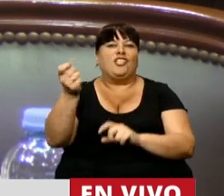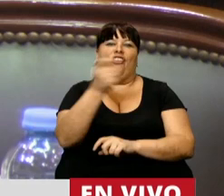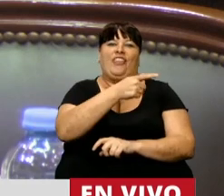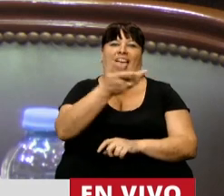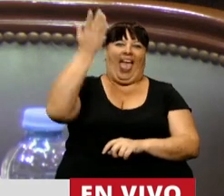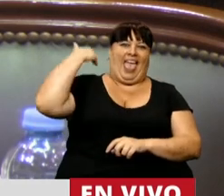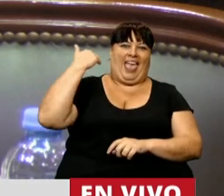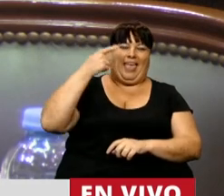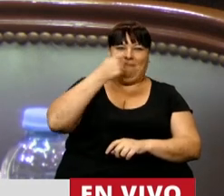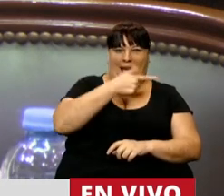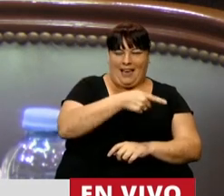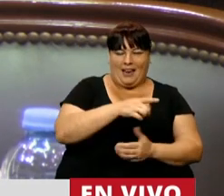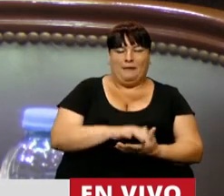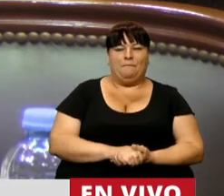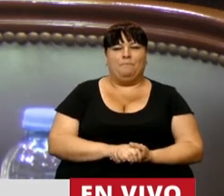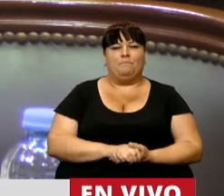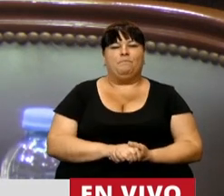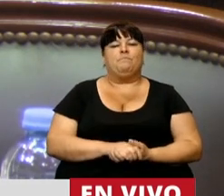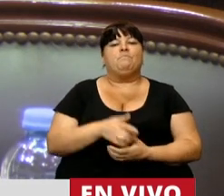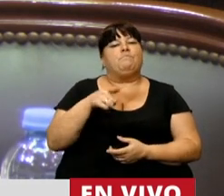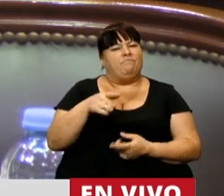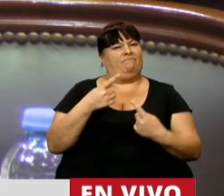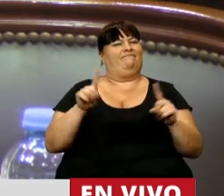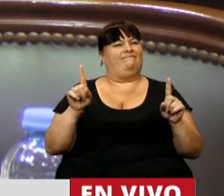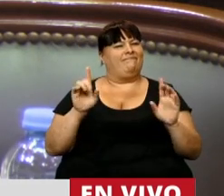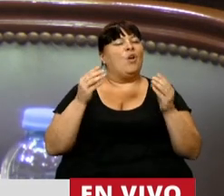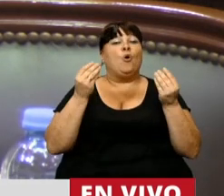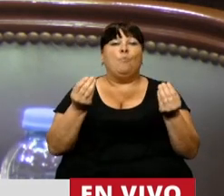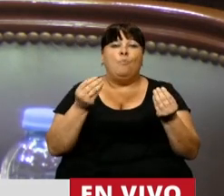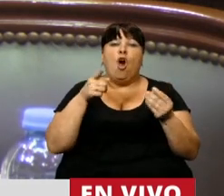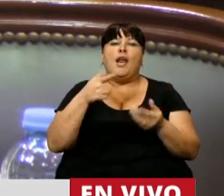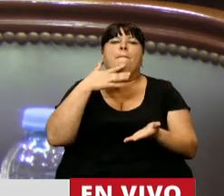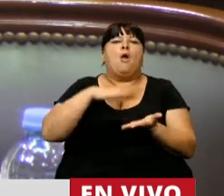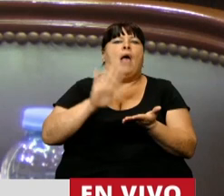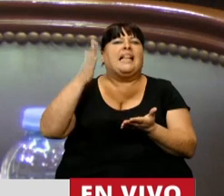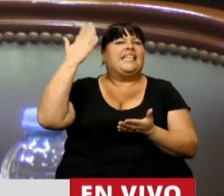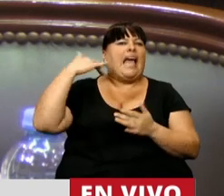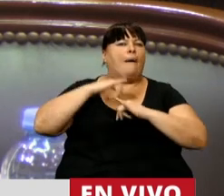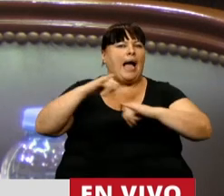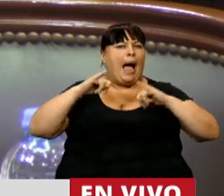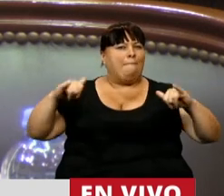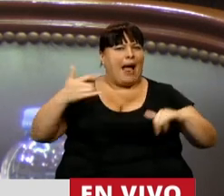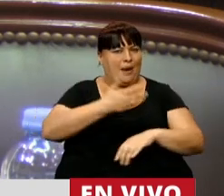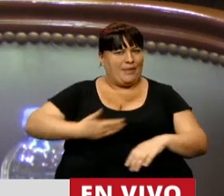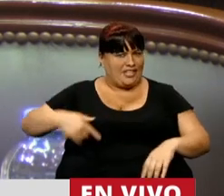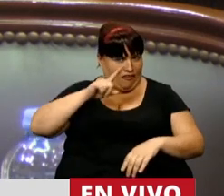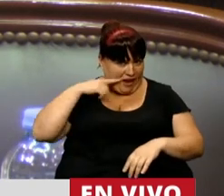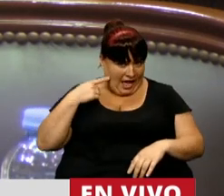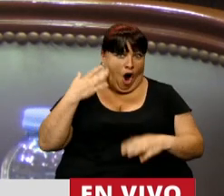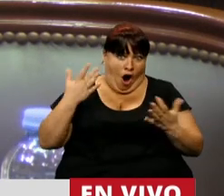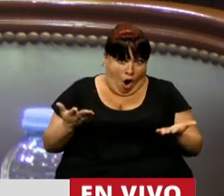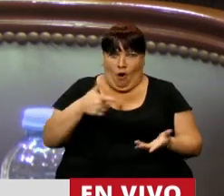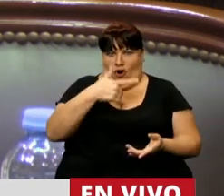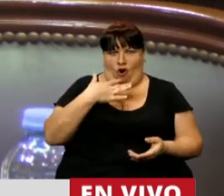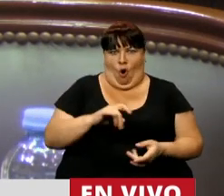teníamos en aquel momento. Esto resulta más llamativo porque era una promesa de campaña del presidente Alberto, por cierto